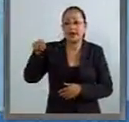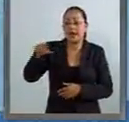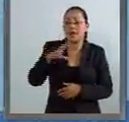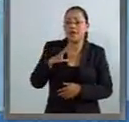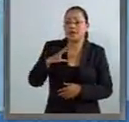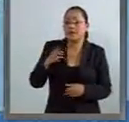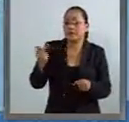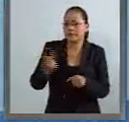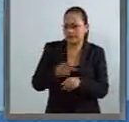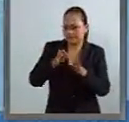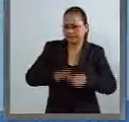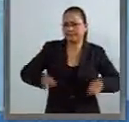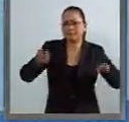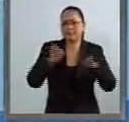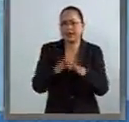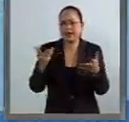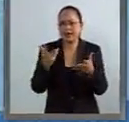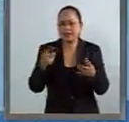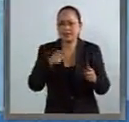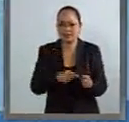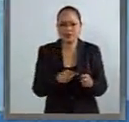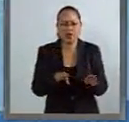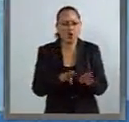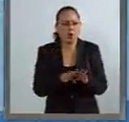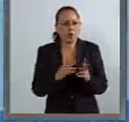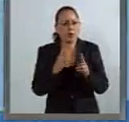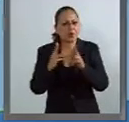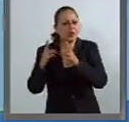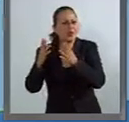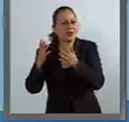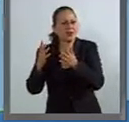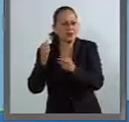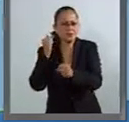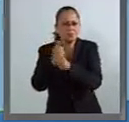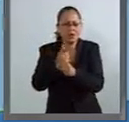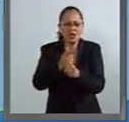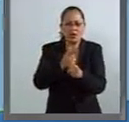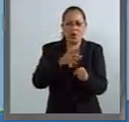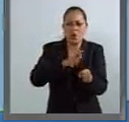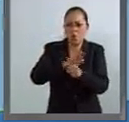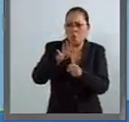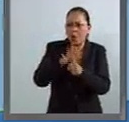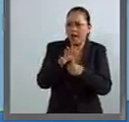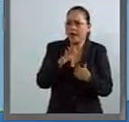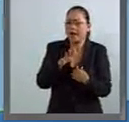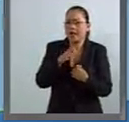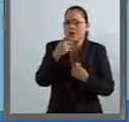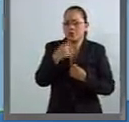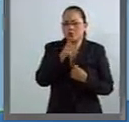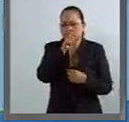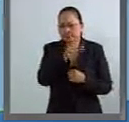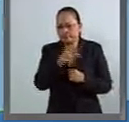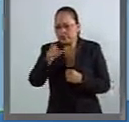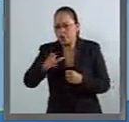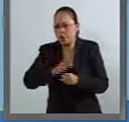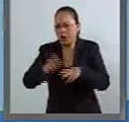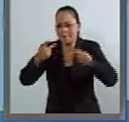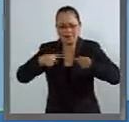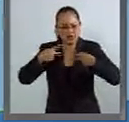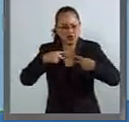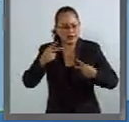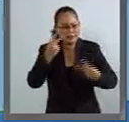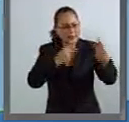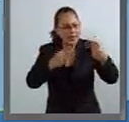haciendo. Están segmentando las audiencias, es decir, identificar cuáles son los perfiles de audiencia que